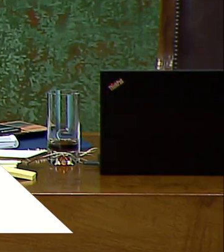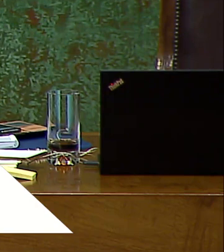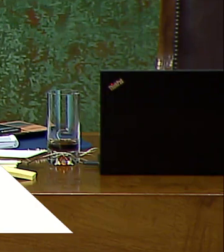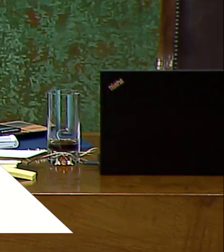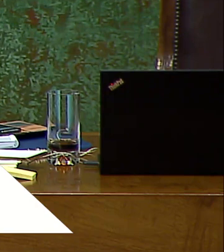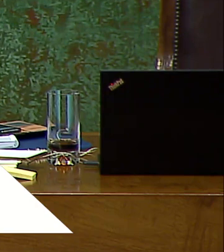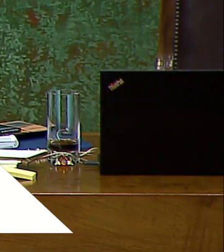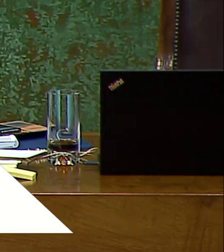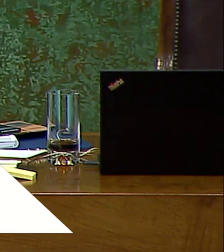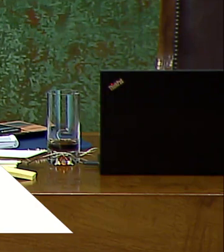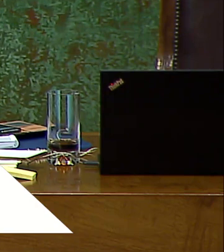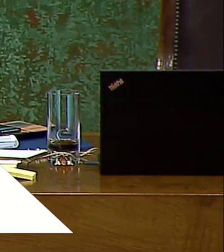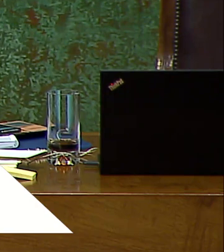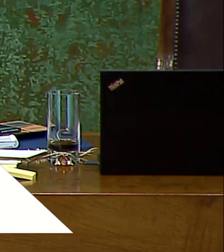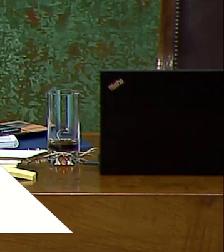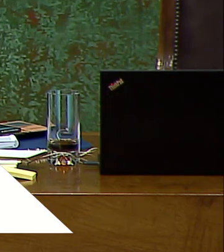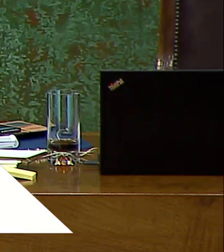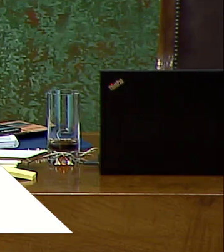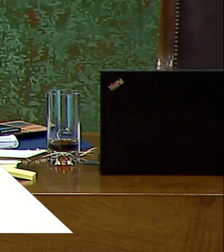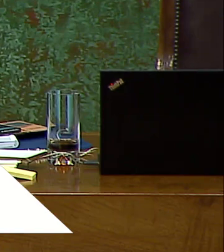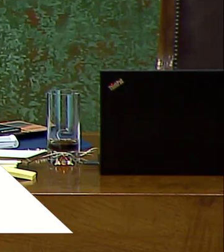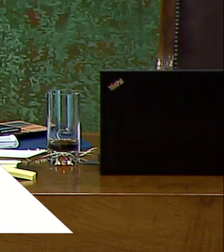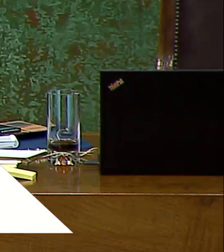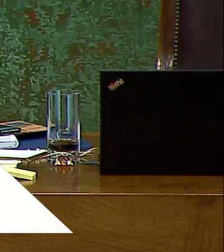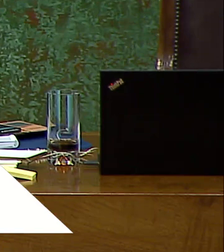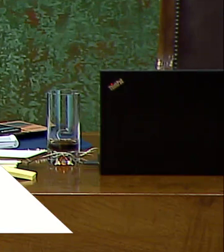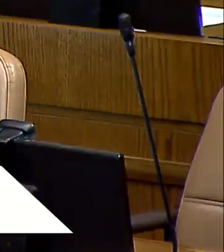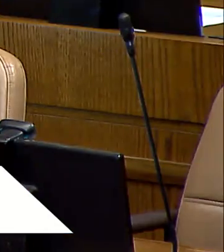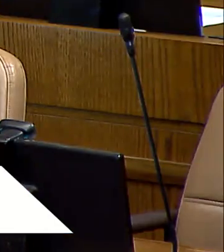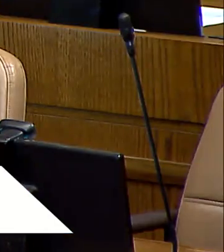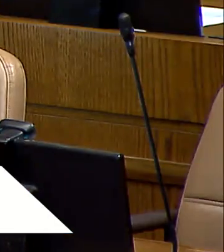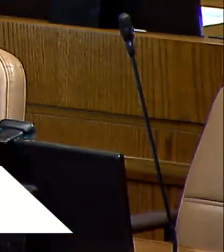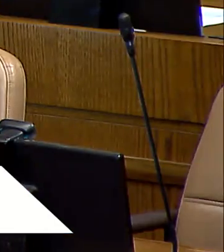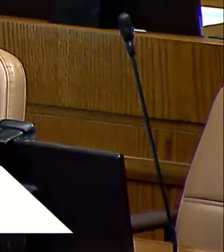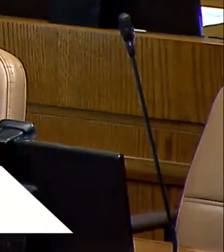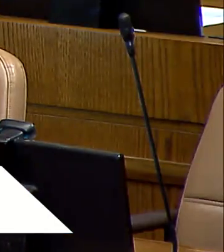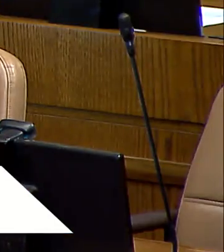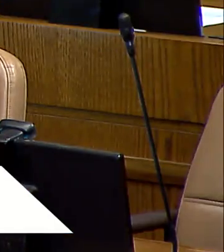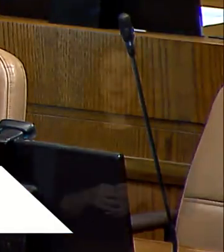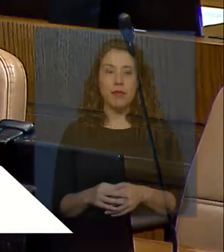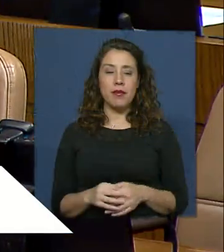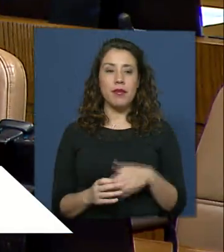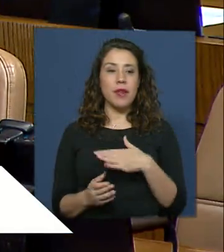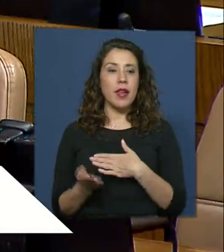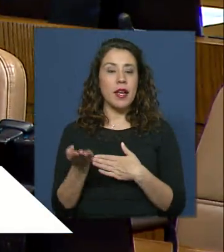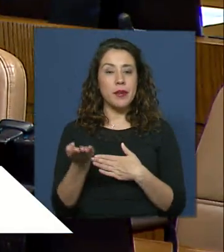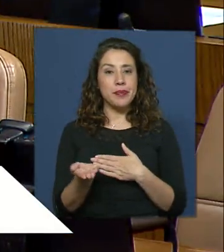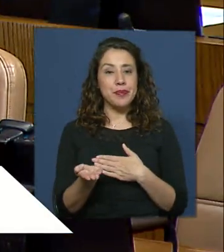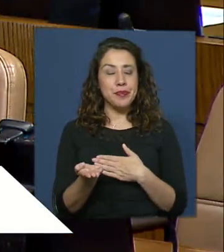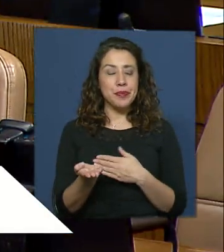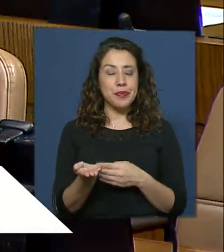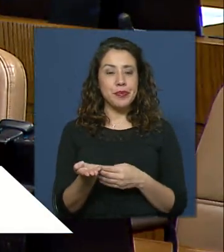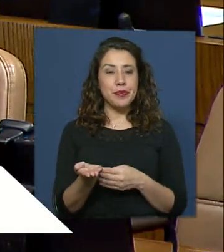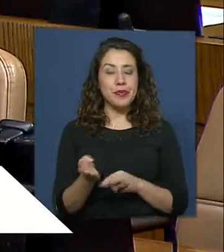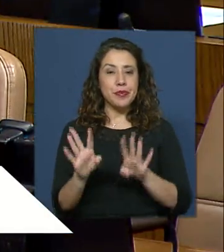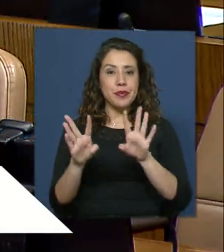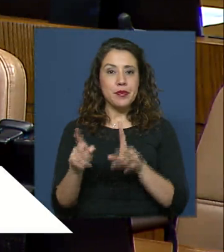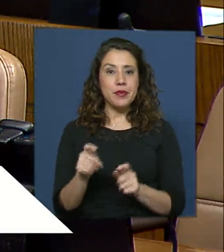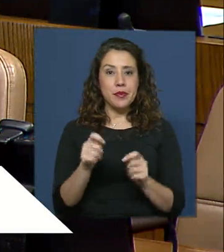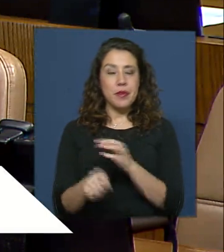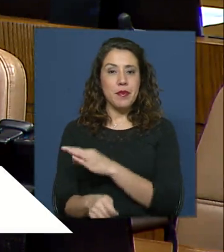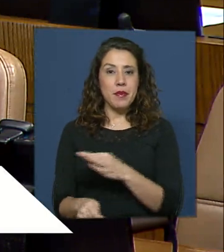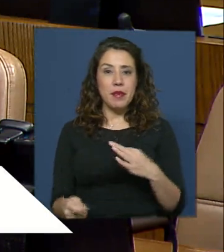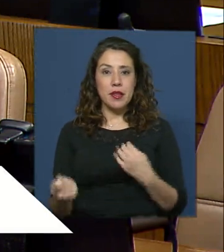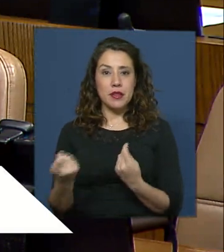Fidel Espinosa. Muchas gracias, señor presidente. Quisiera solicitar, señor presidente, un oficio al ministro de